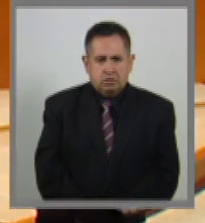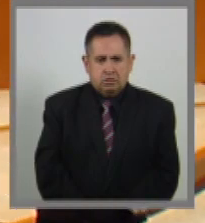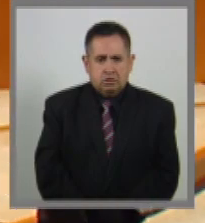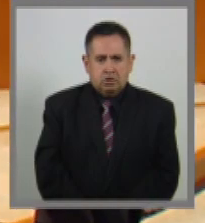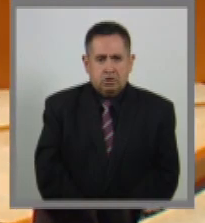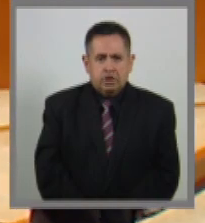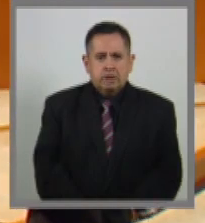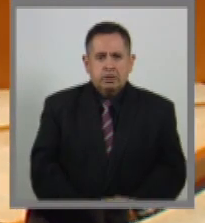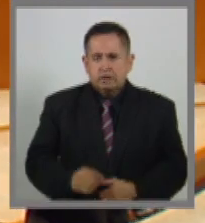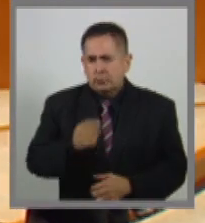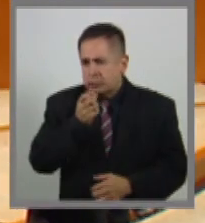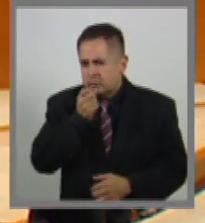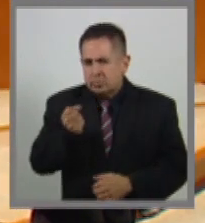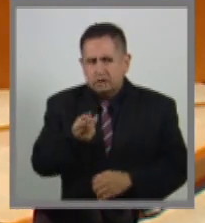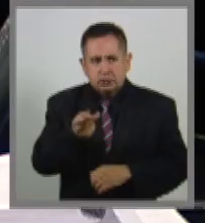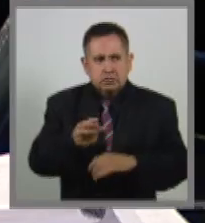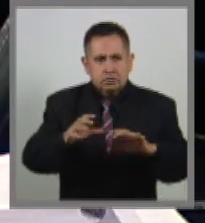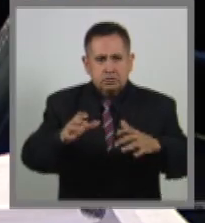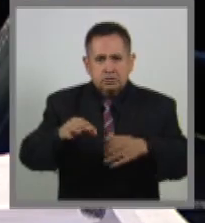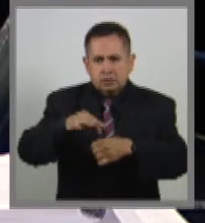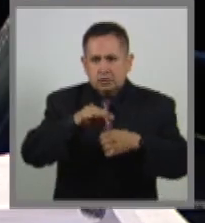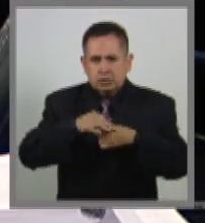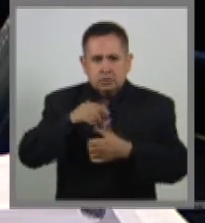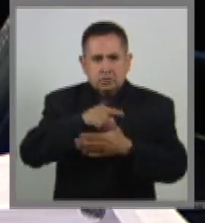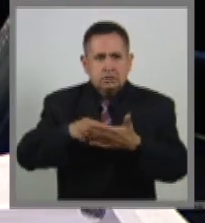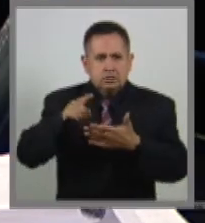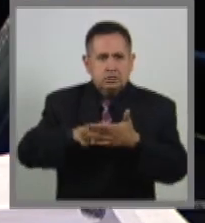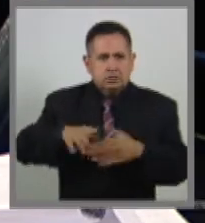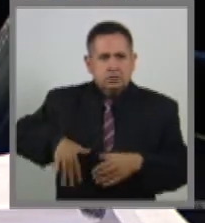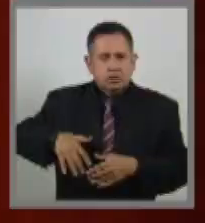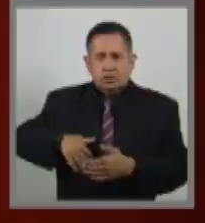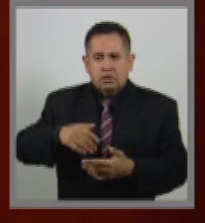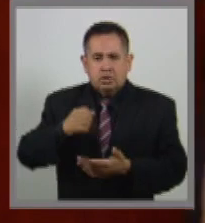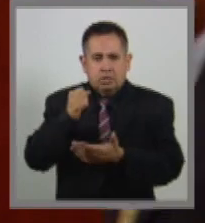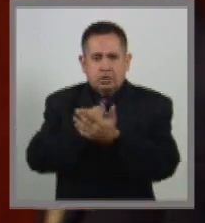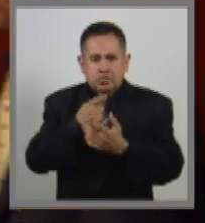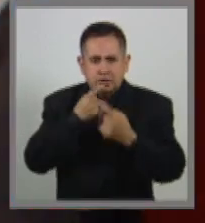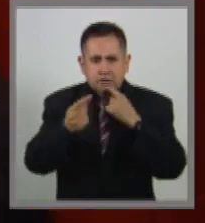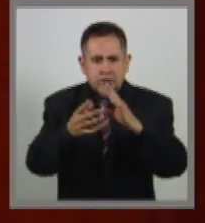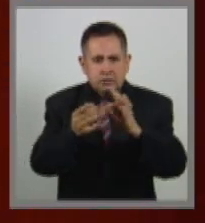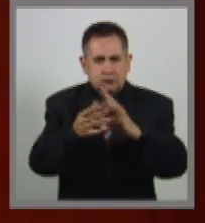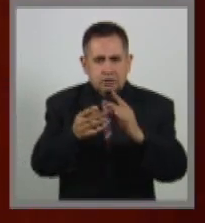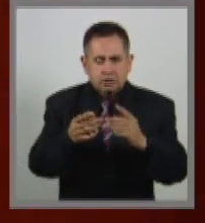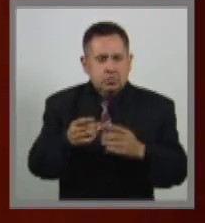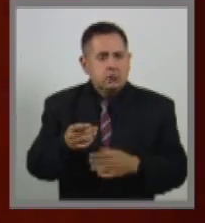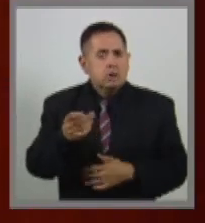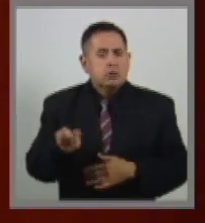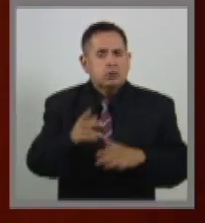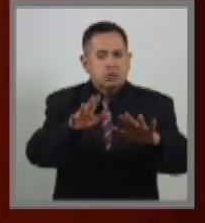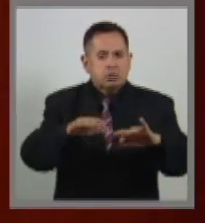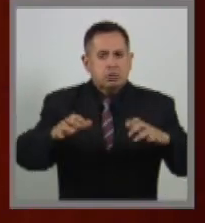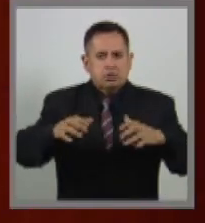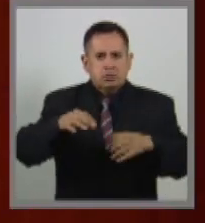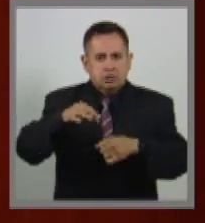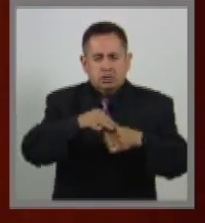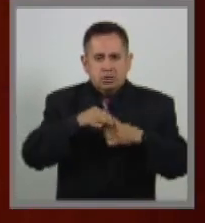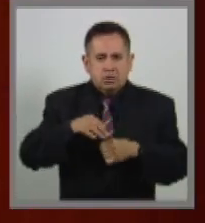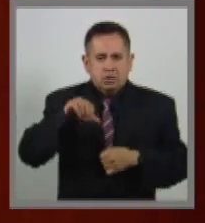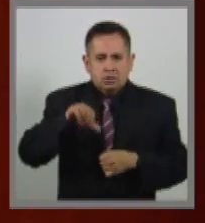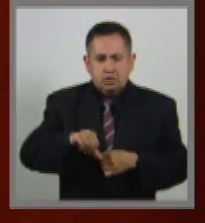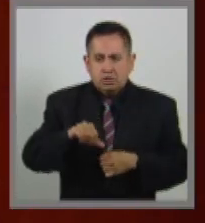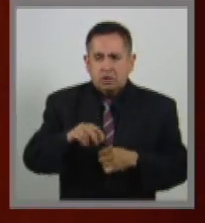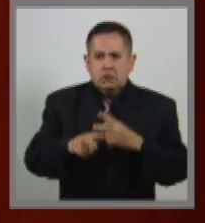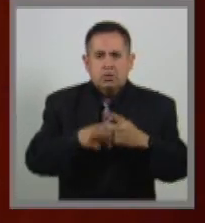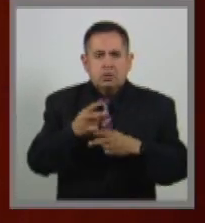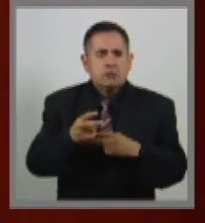Consulte la Secretaría de la Asamblea en votación económica si es de aprobarse el acuerdo. Consulto a la Asamblea en votación económica si es